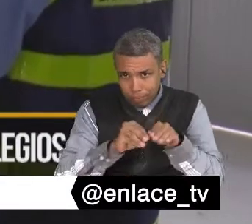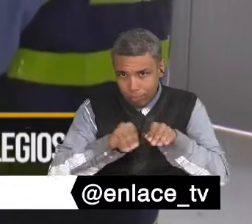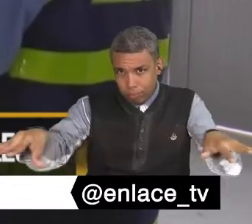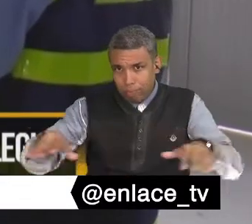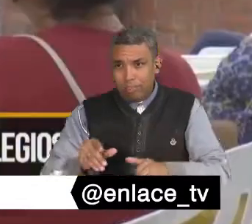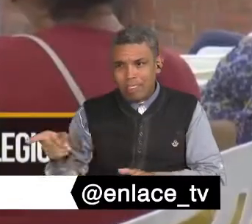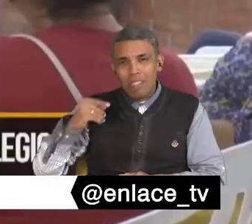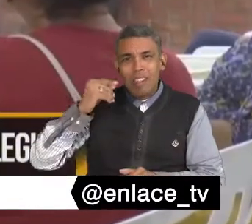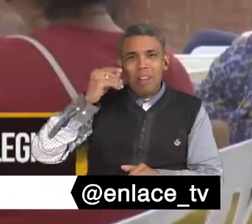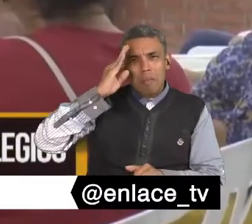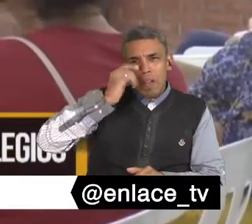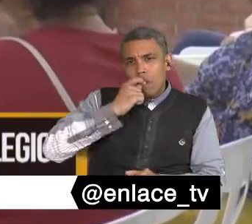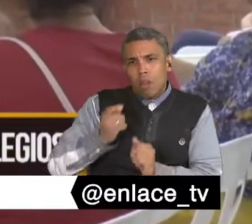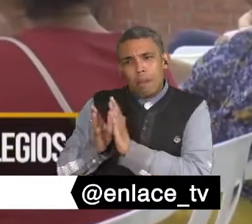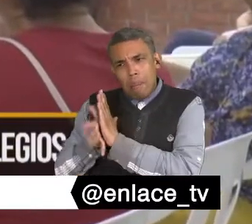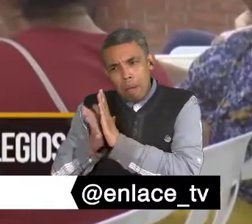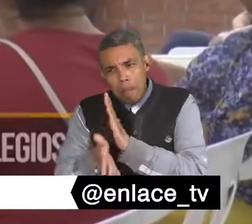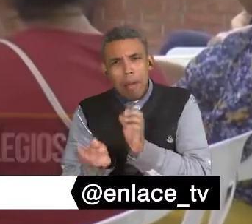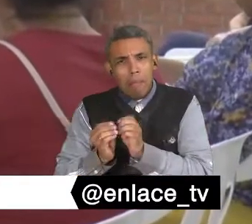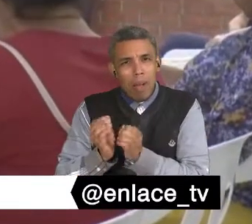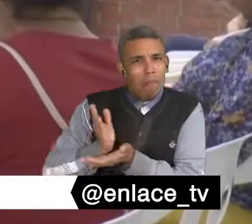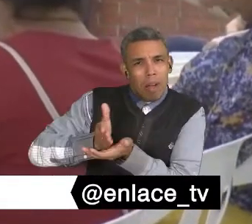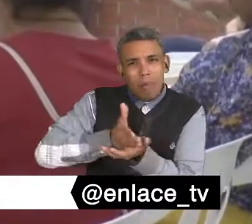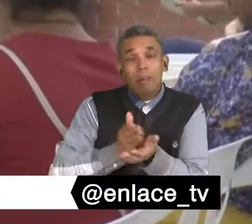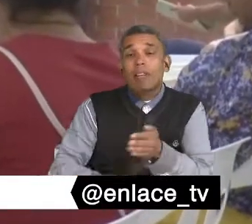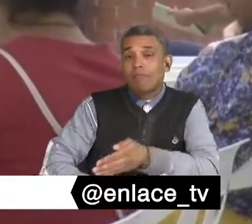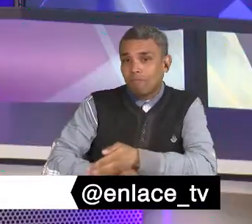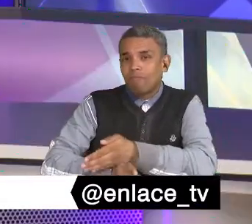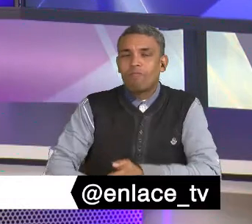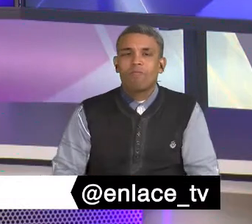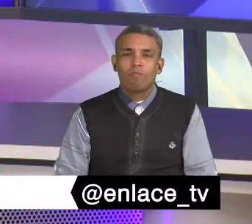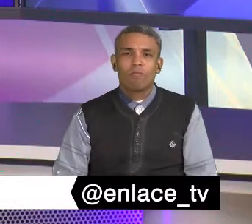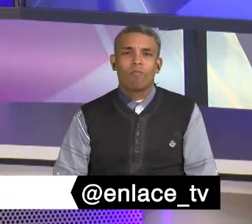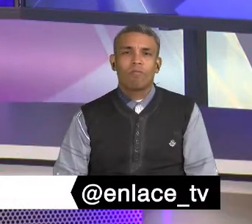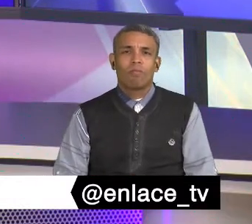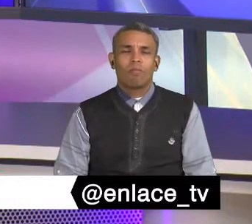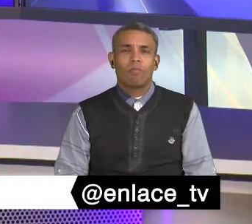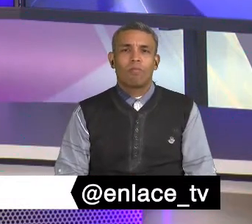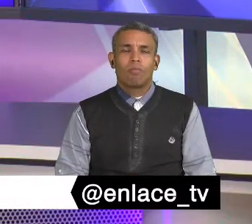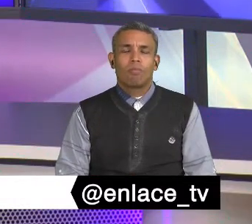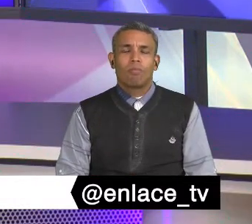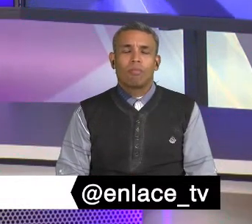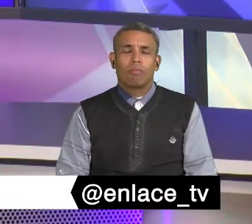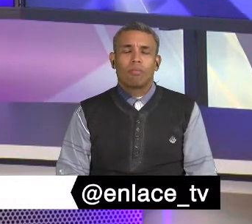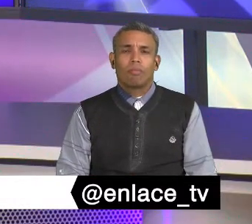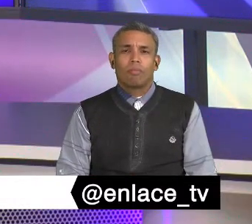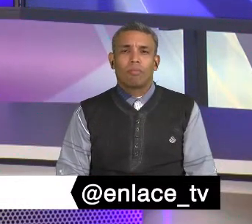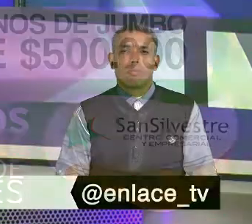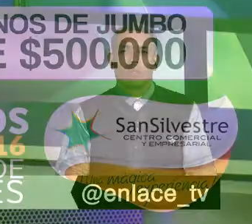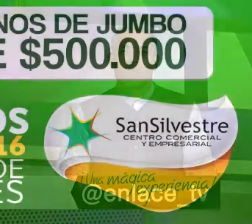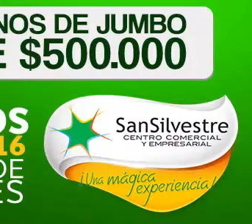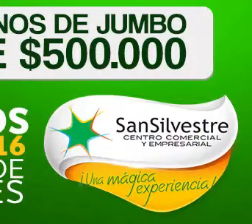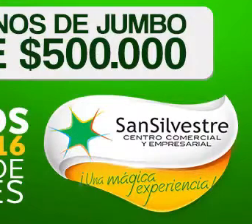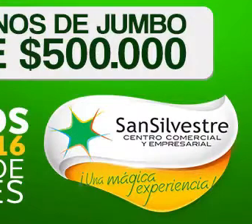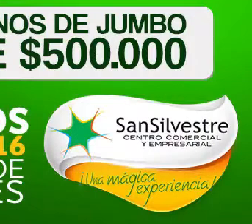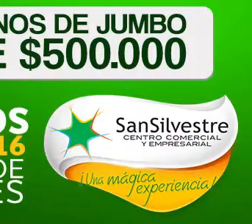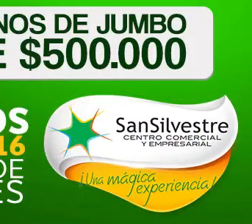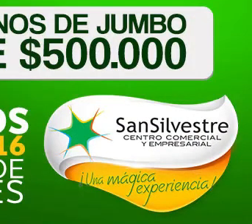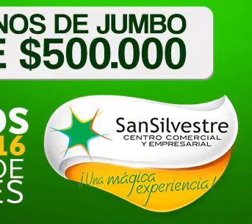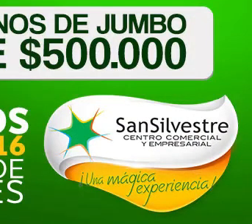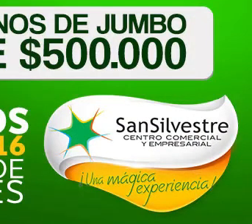adelantando tanto en escuelas como en colegios públicos y privados de este municipio. Compre y registre sus facturas de Jumbo y de todas las marcas